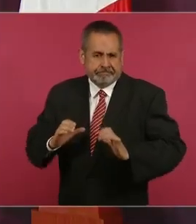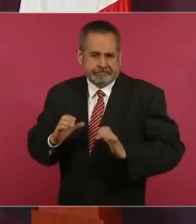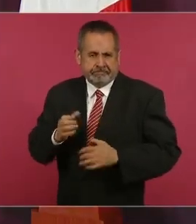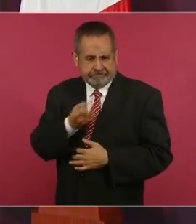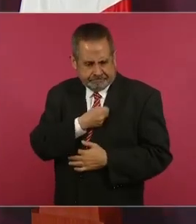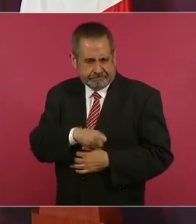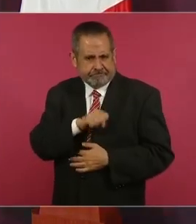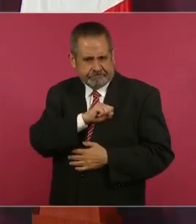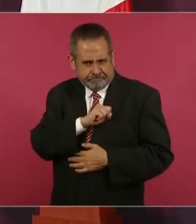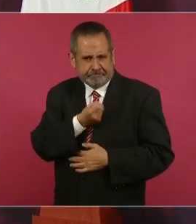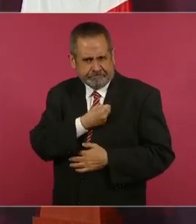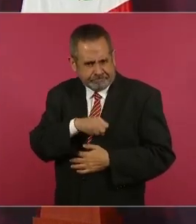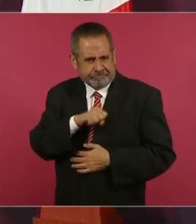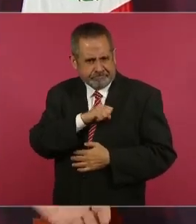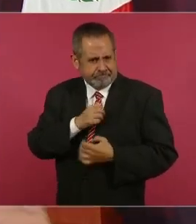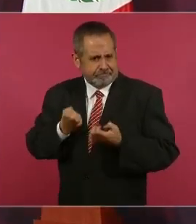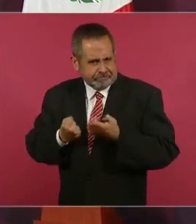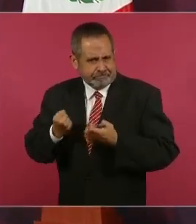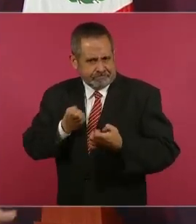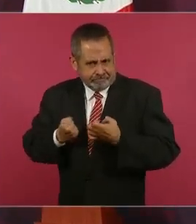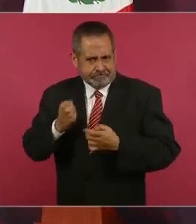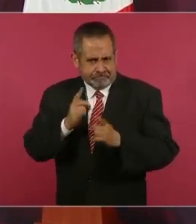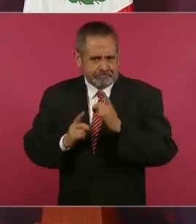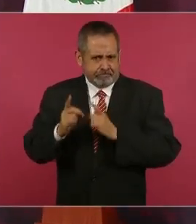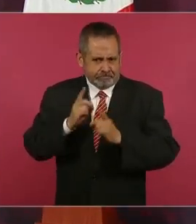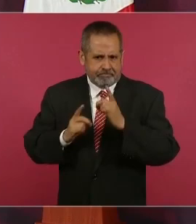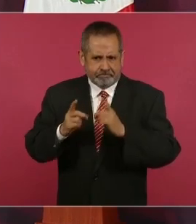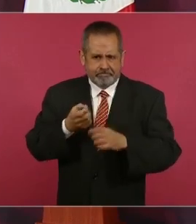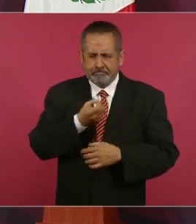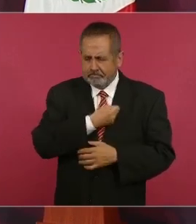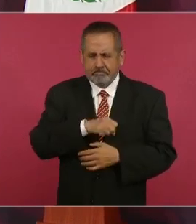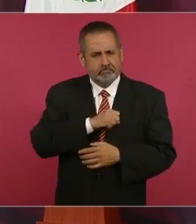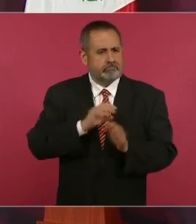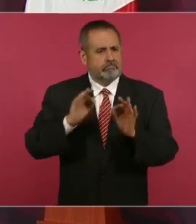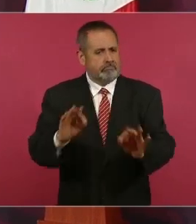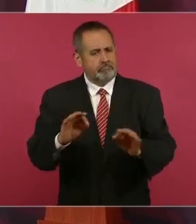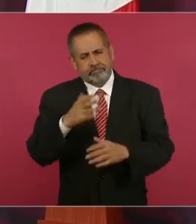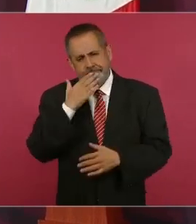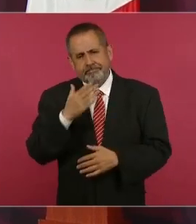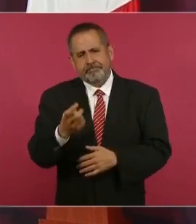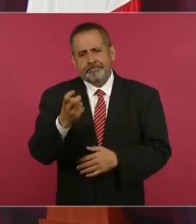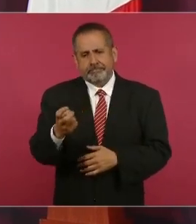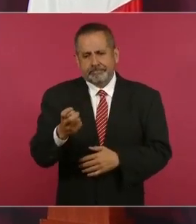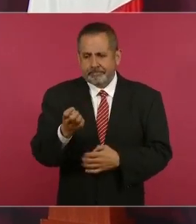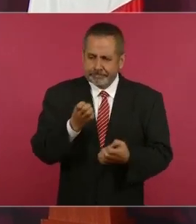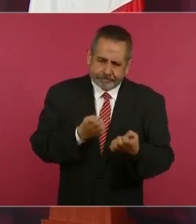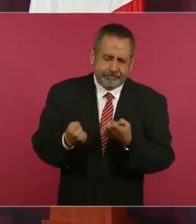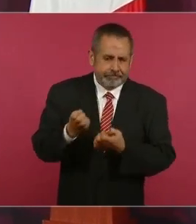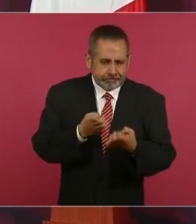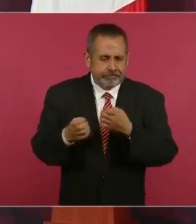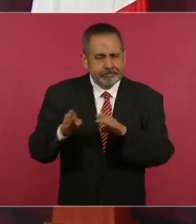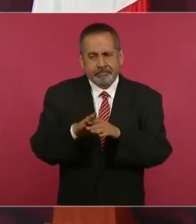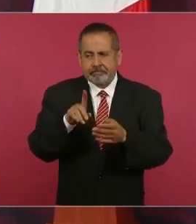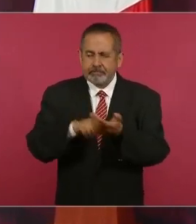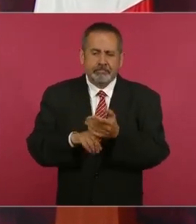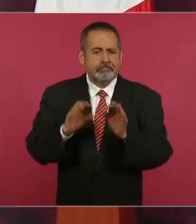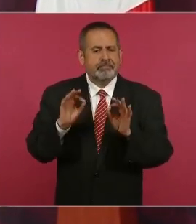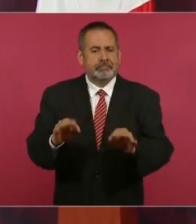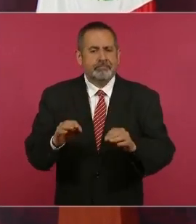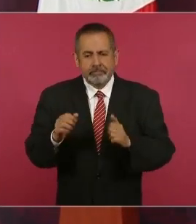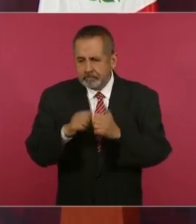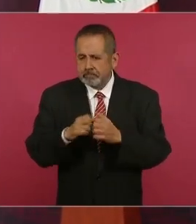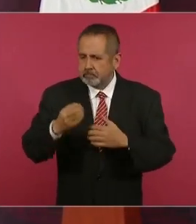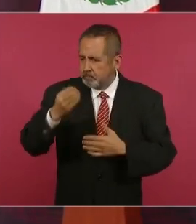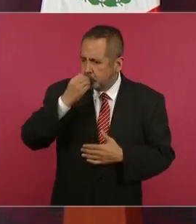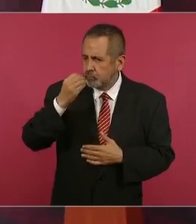enfermarse. Y para no enfermarse tiene que ver con el ejercicio, tiene que ver con